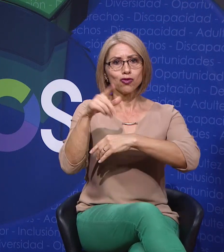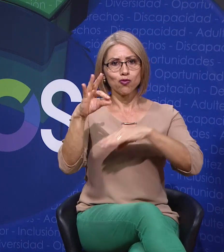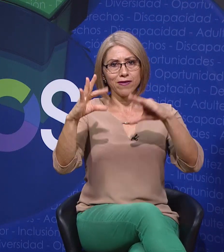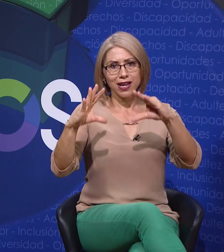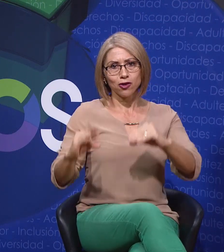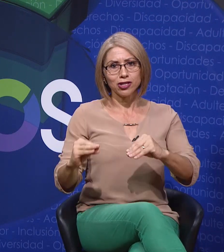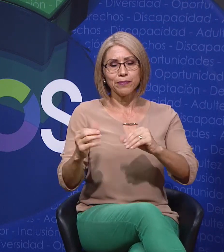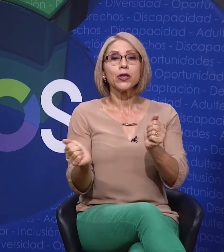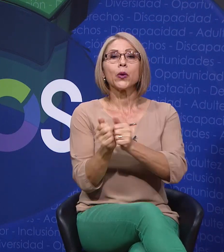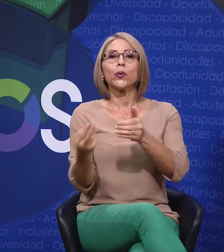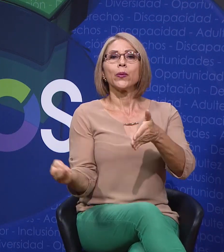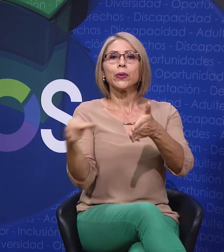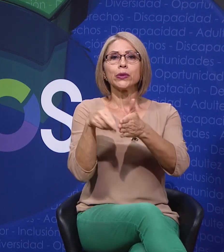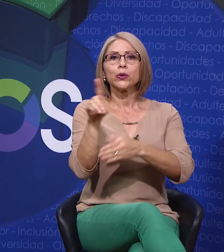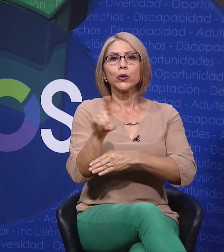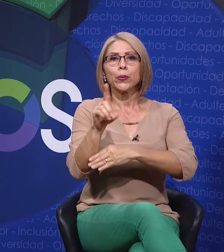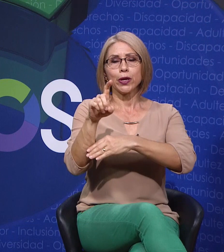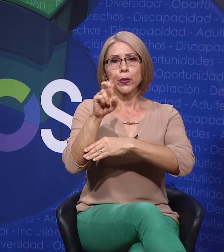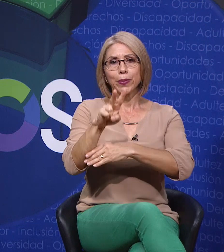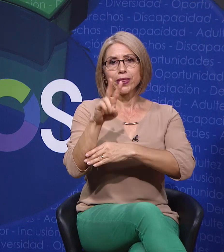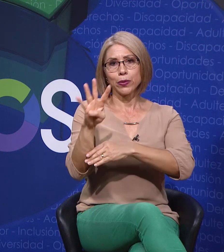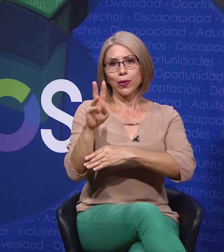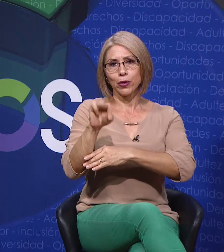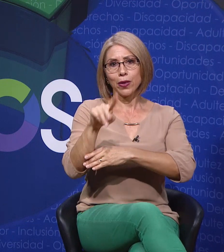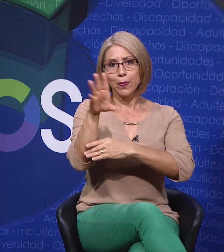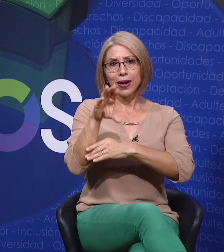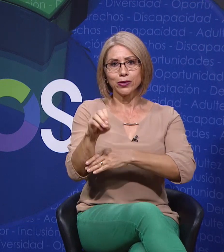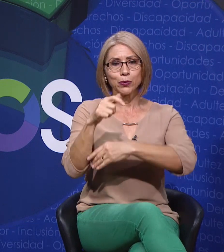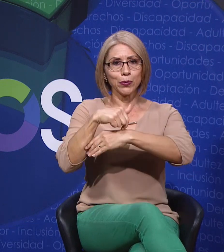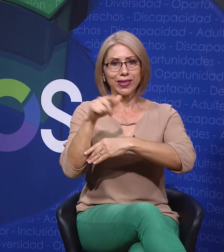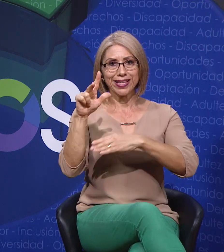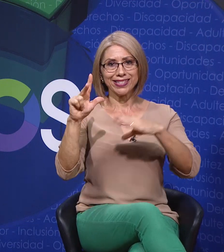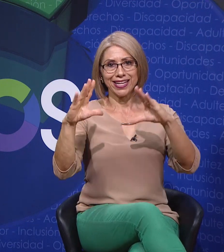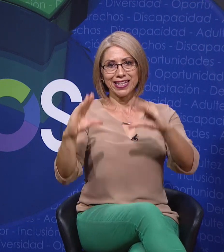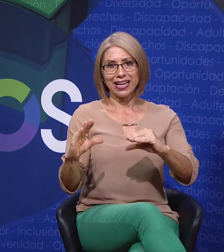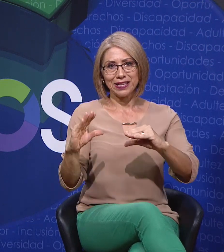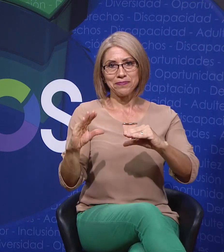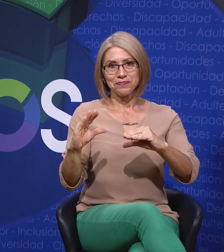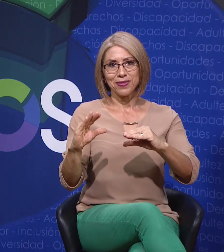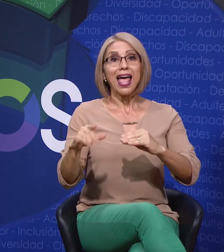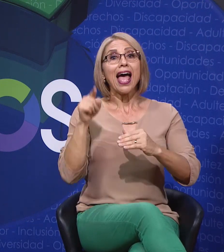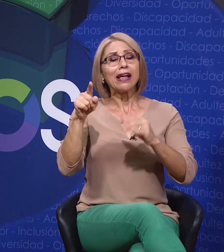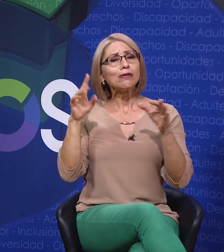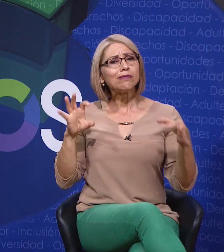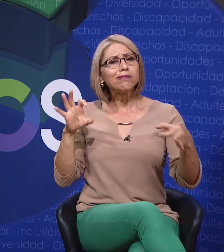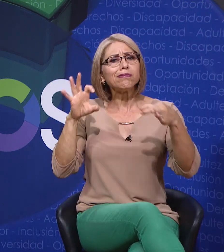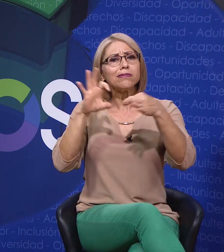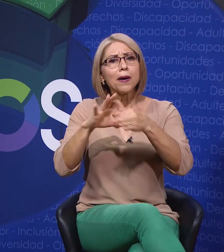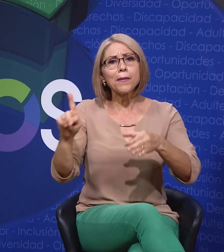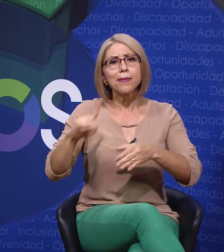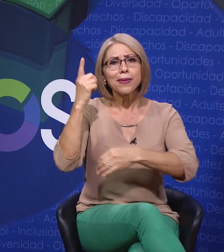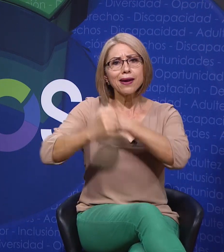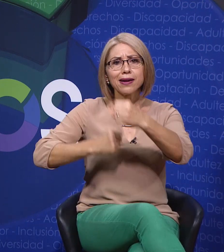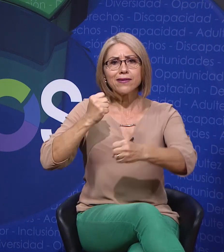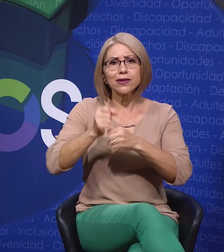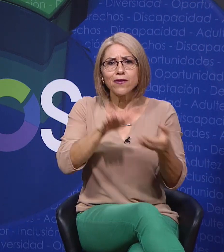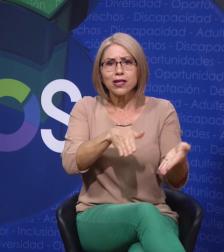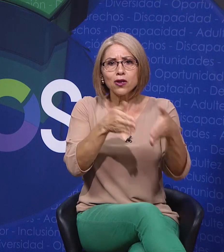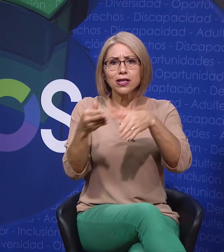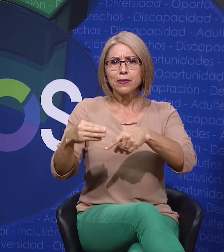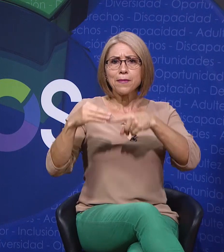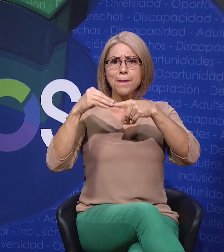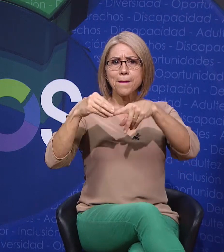la noche, con repetición el domingo 24 de marzo a las 3 de la tarde, justo en el marco del primer aniversario del fallecimiento